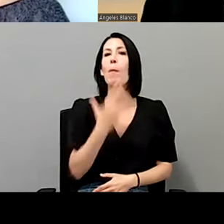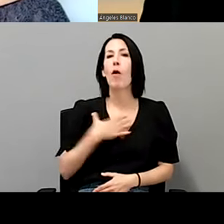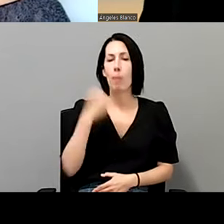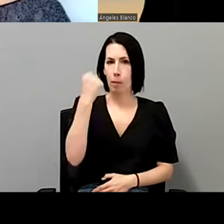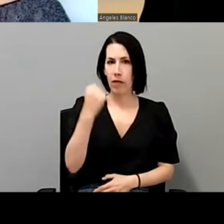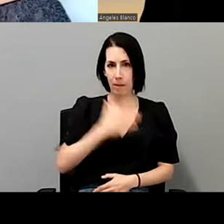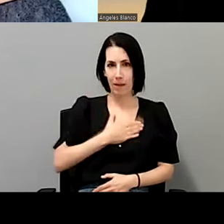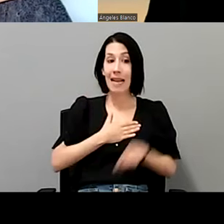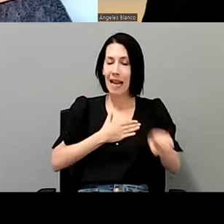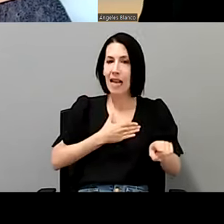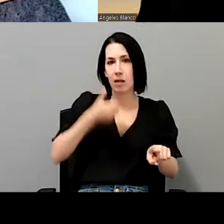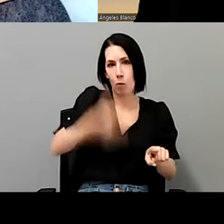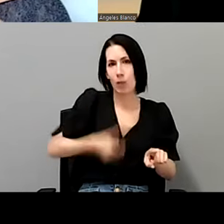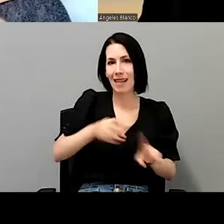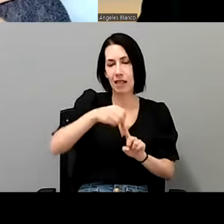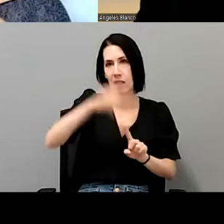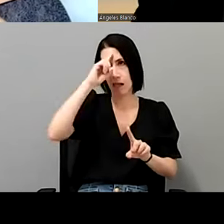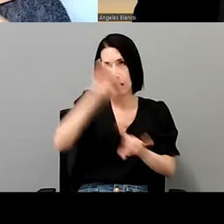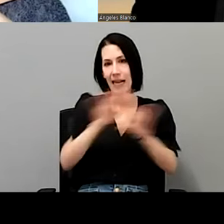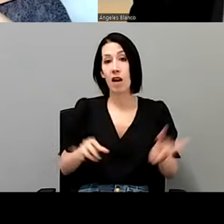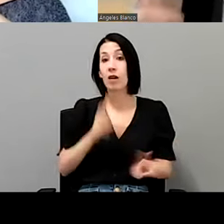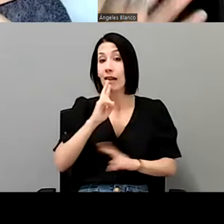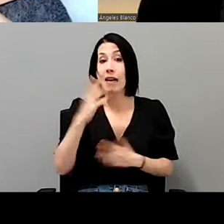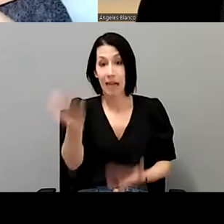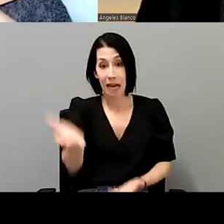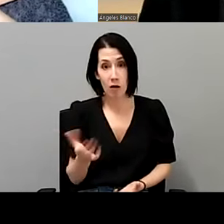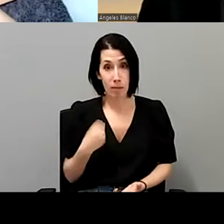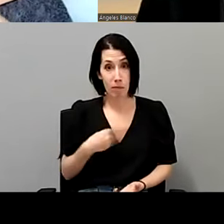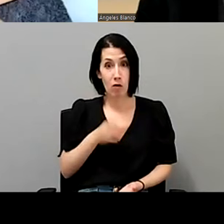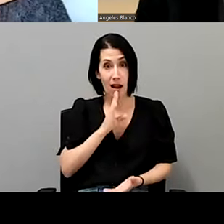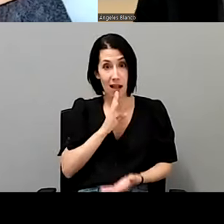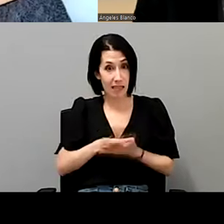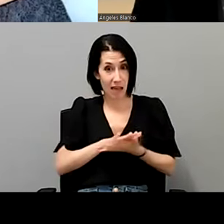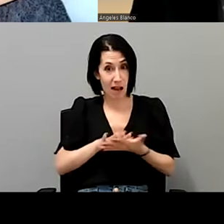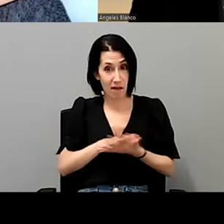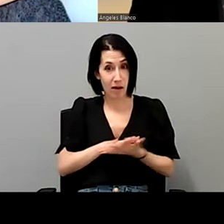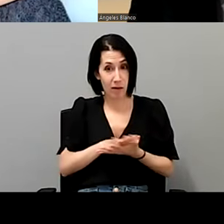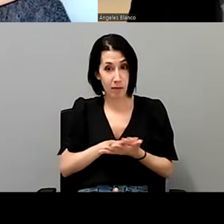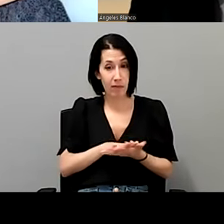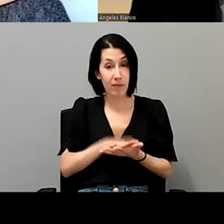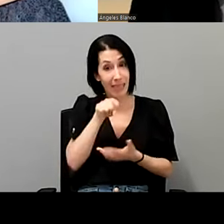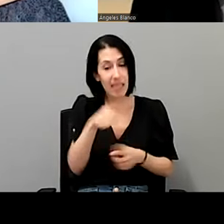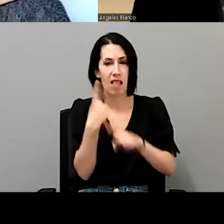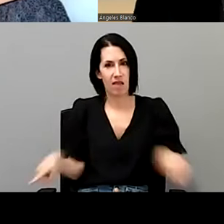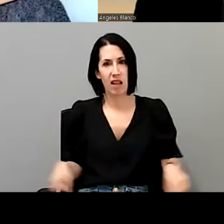ahí, de la asistencia personal. Claro, el cerebro lo tenemos nosotros. Hay otra diferencia.